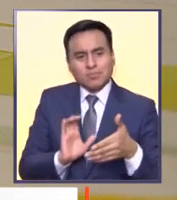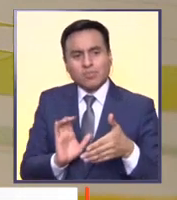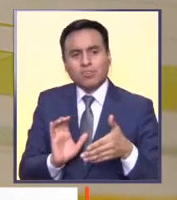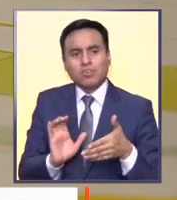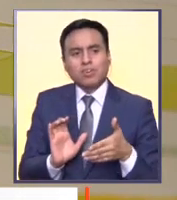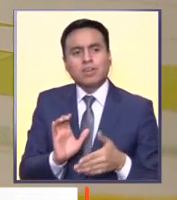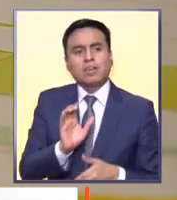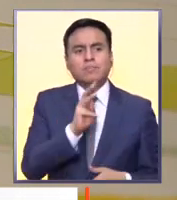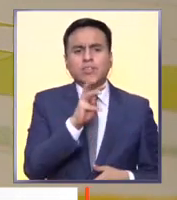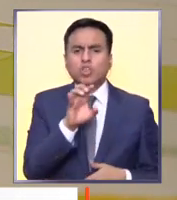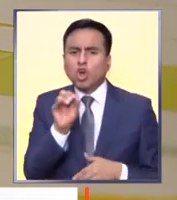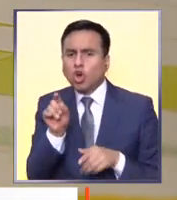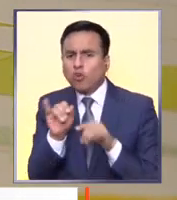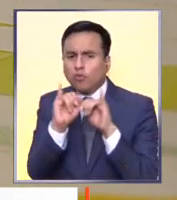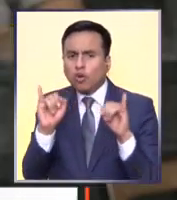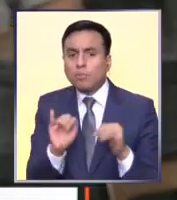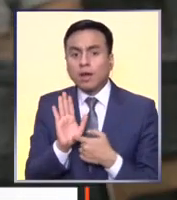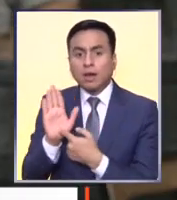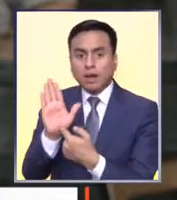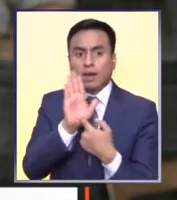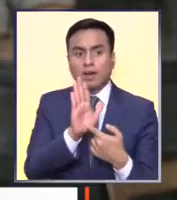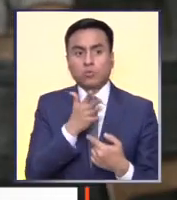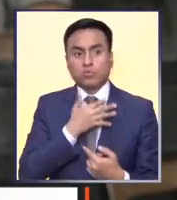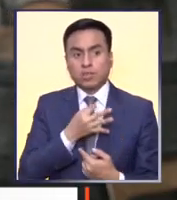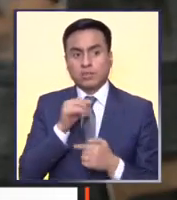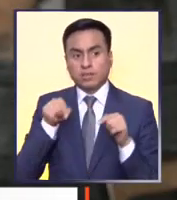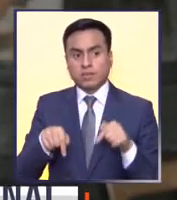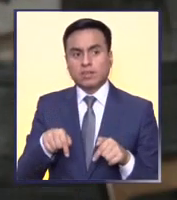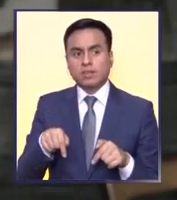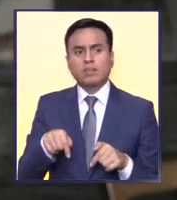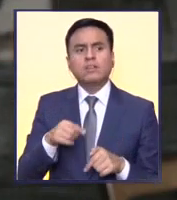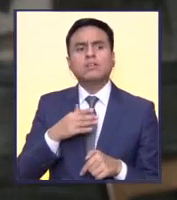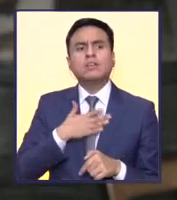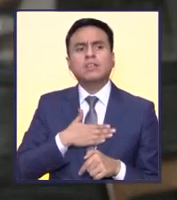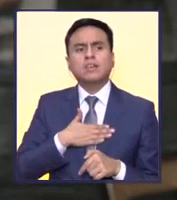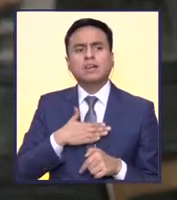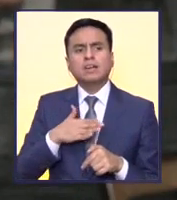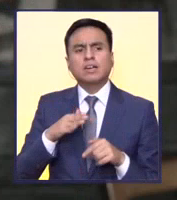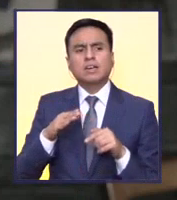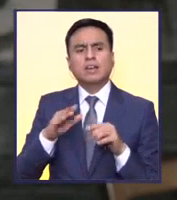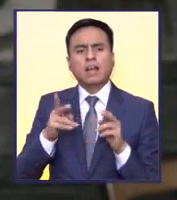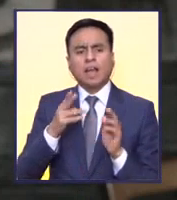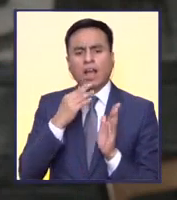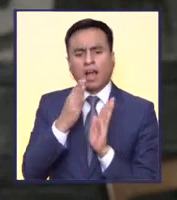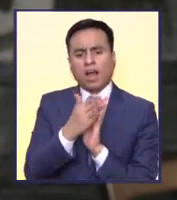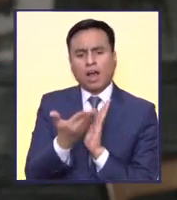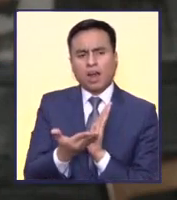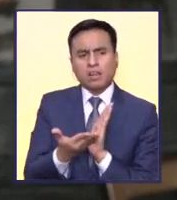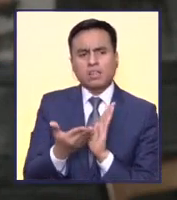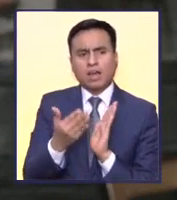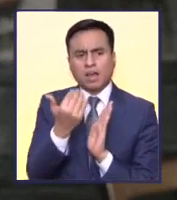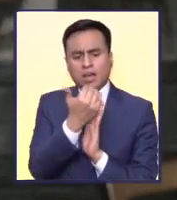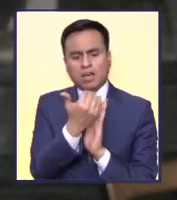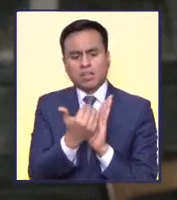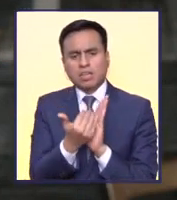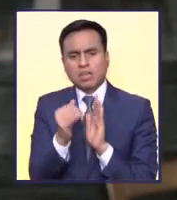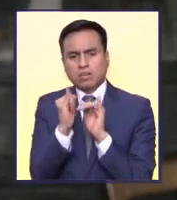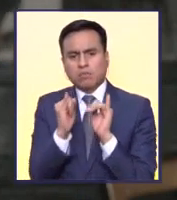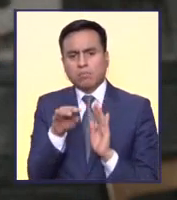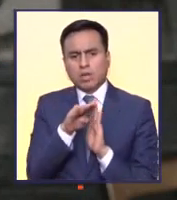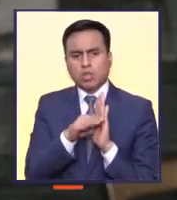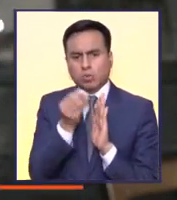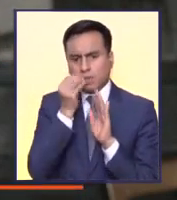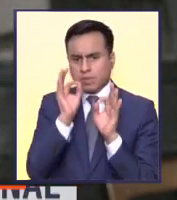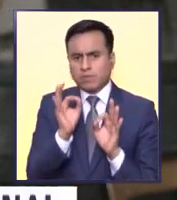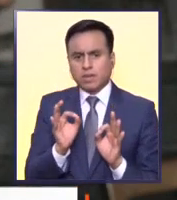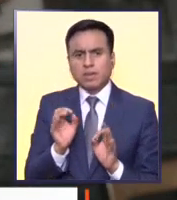bistró, yo lo quise hacer de esta manera porque no quería encasillarme con tener una carta y tener que hacer un formato de comida en